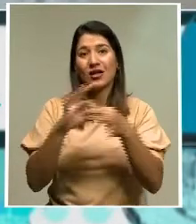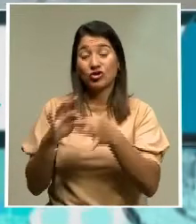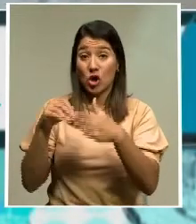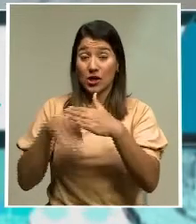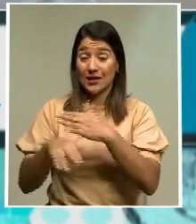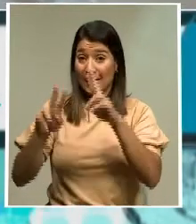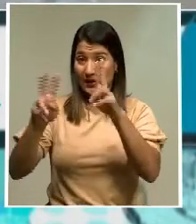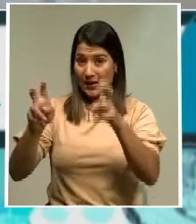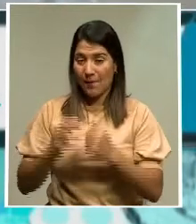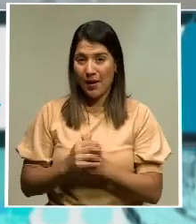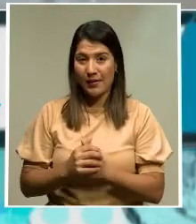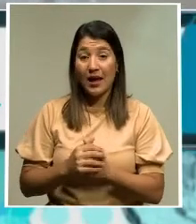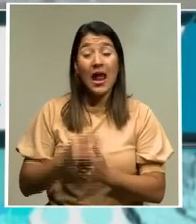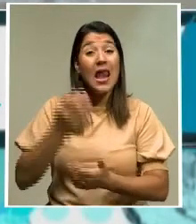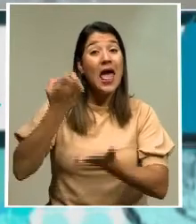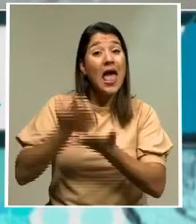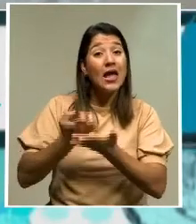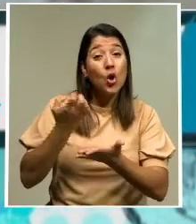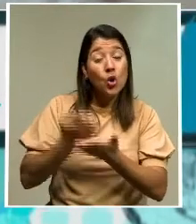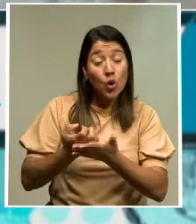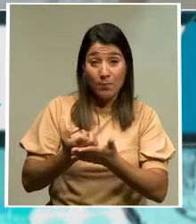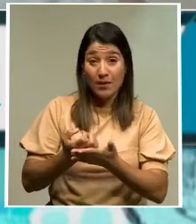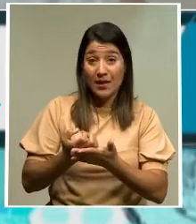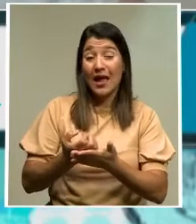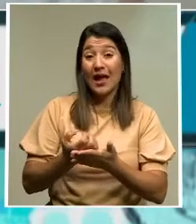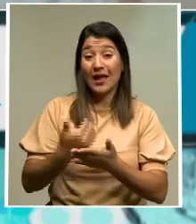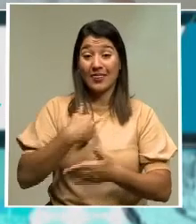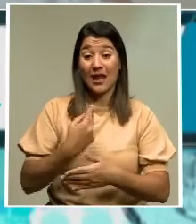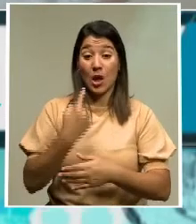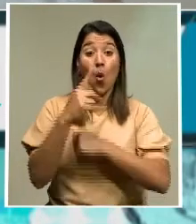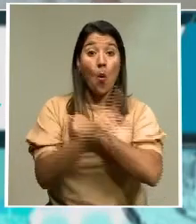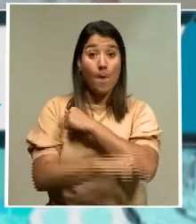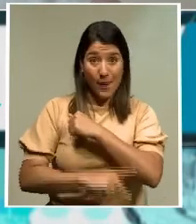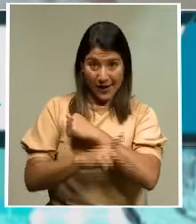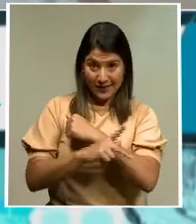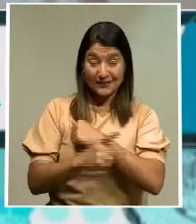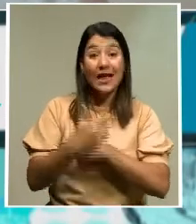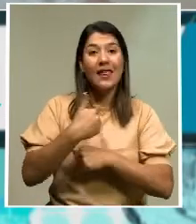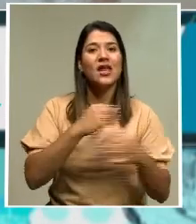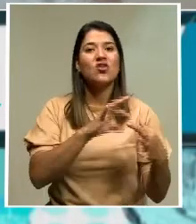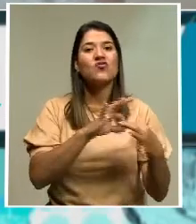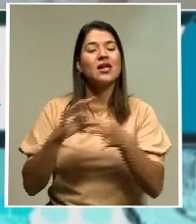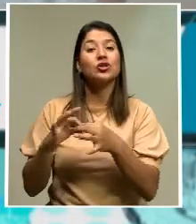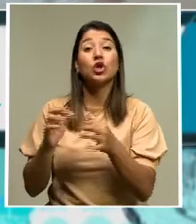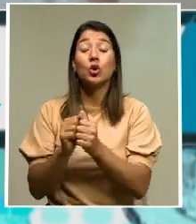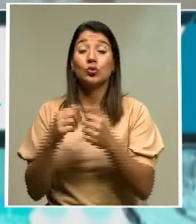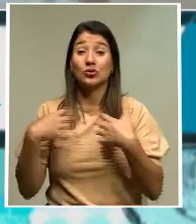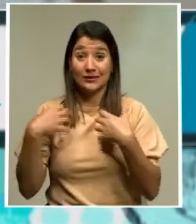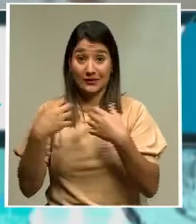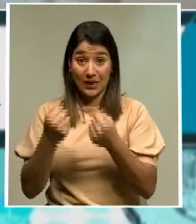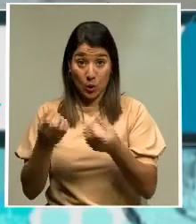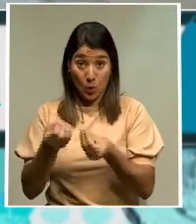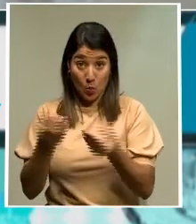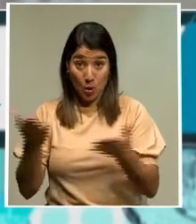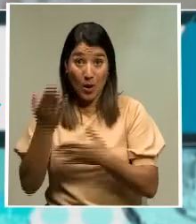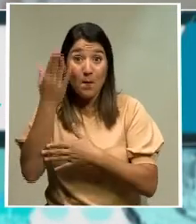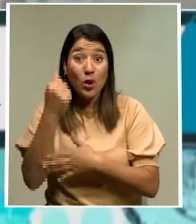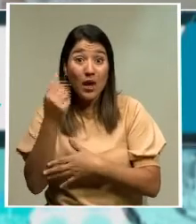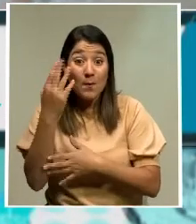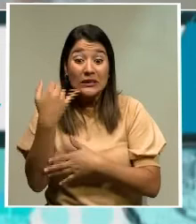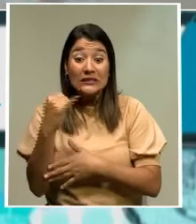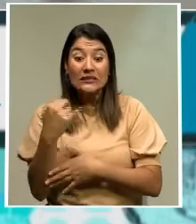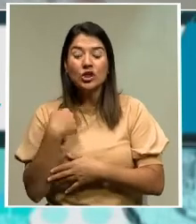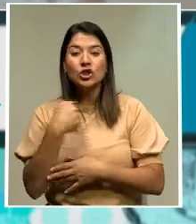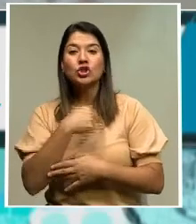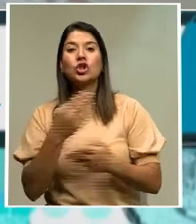tema. La economía de un país forma parte de la salud pública, porque finalmente si cerramos la economía,